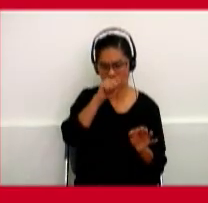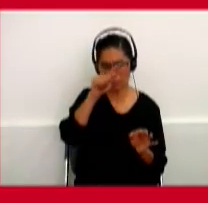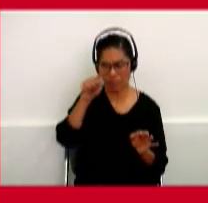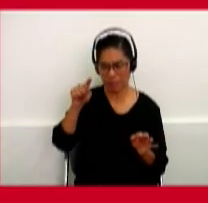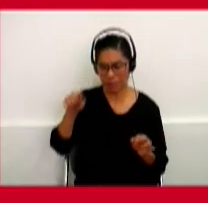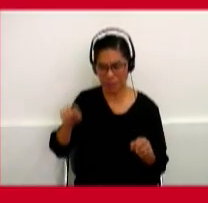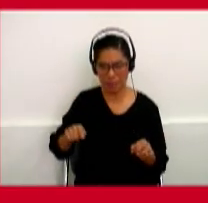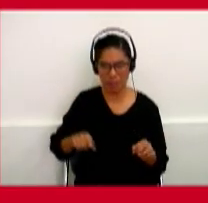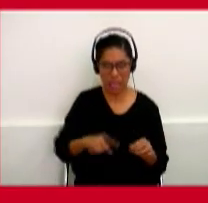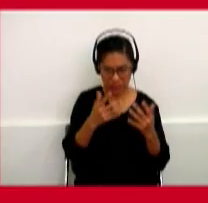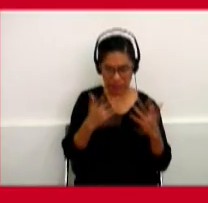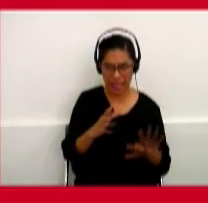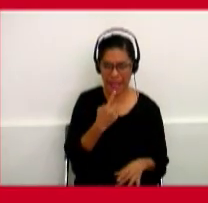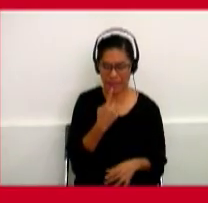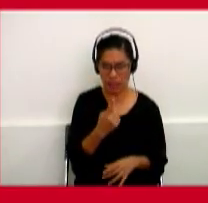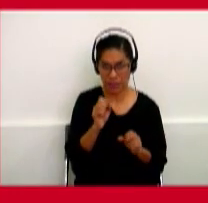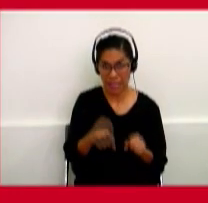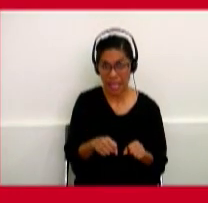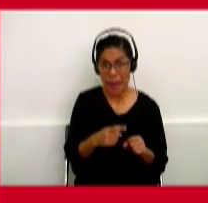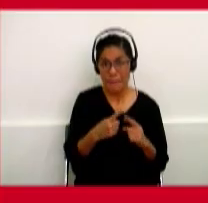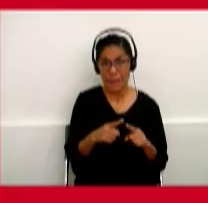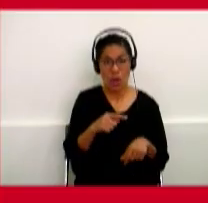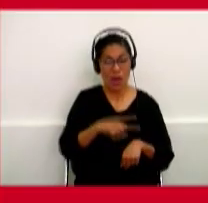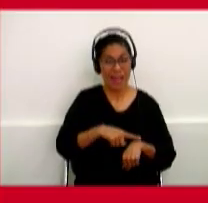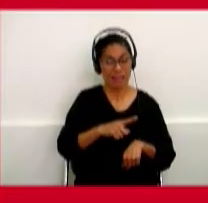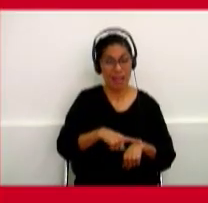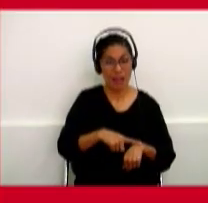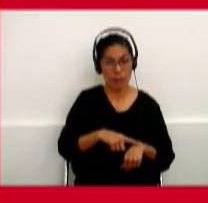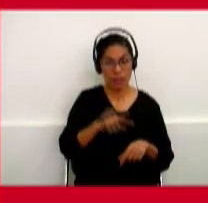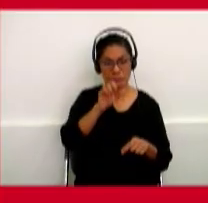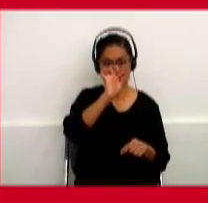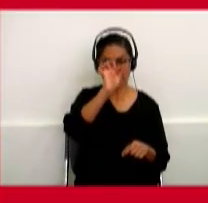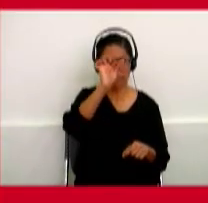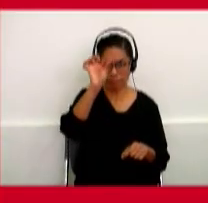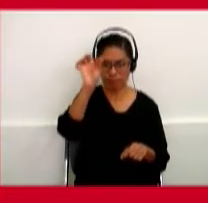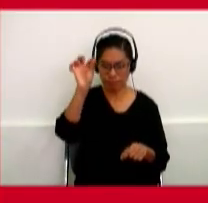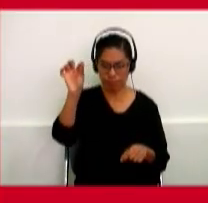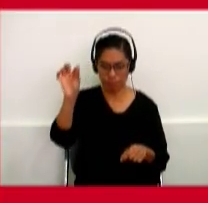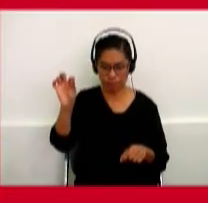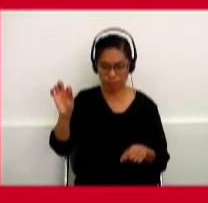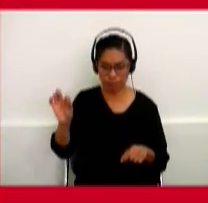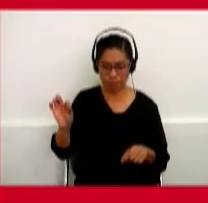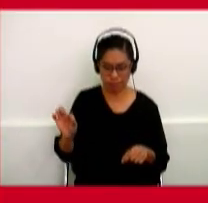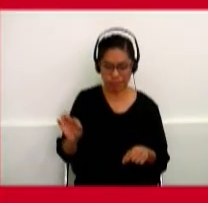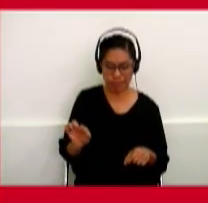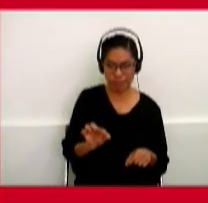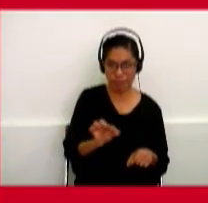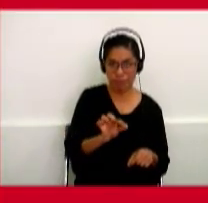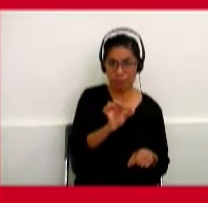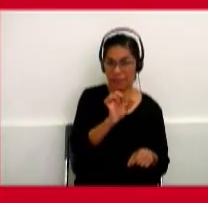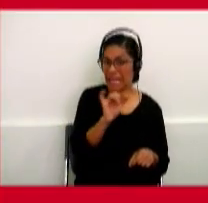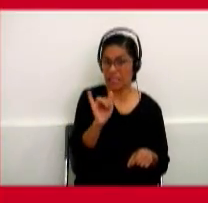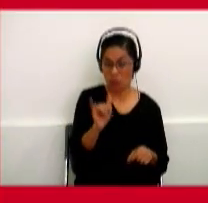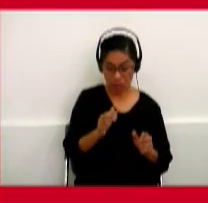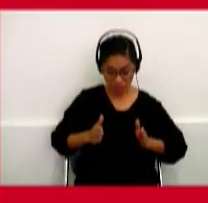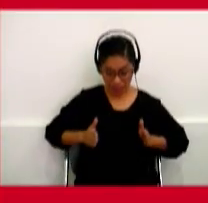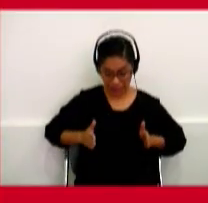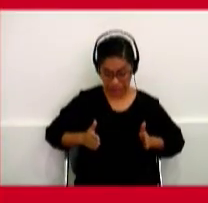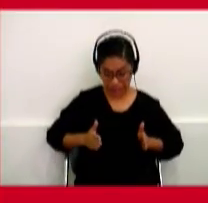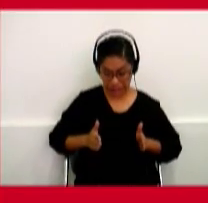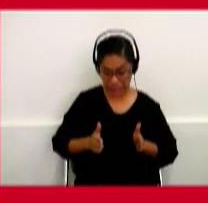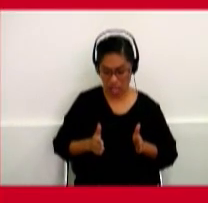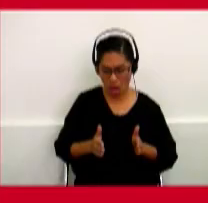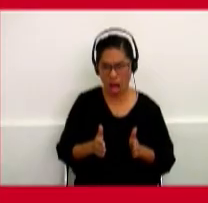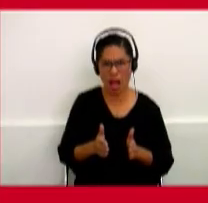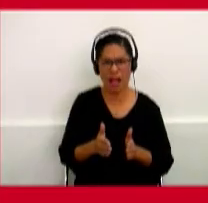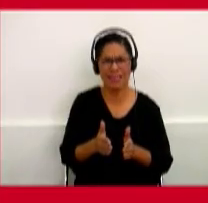general. Estos tiempos, de hecho, son un cuello de botella en las operaciones. Si uno entiende cuáles son